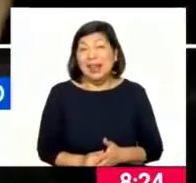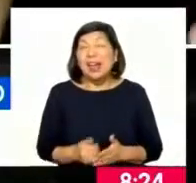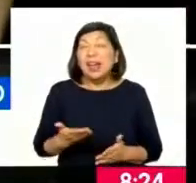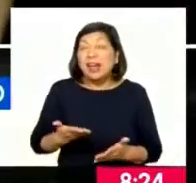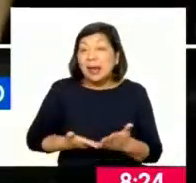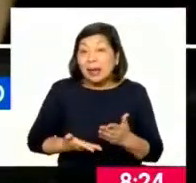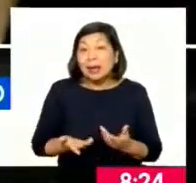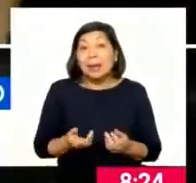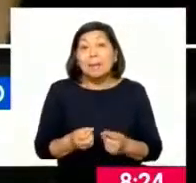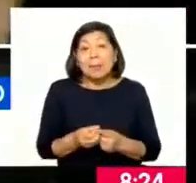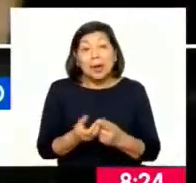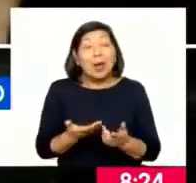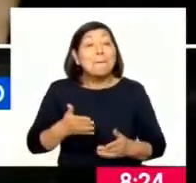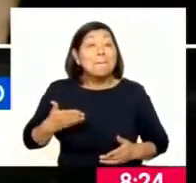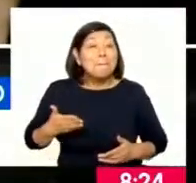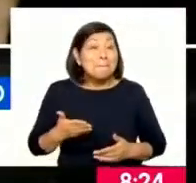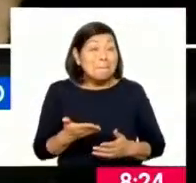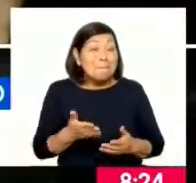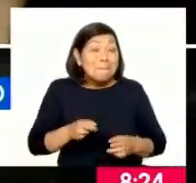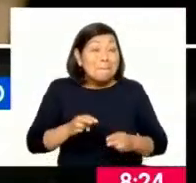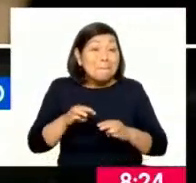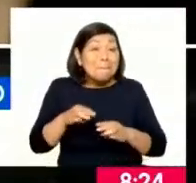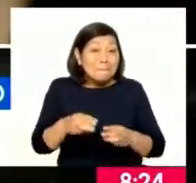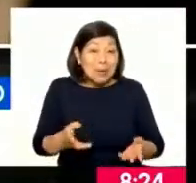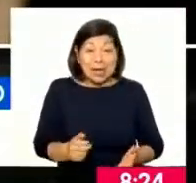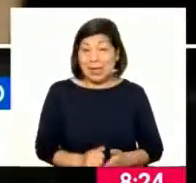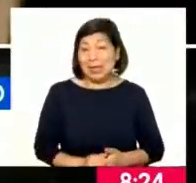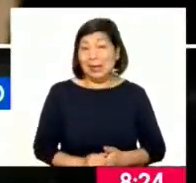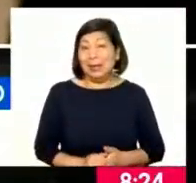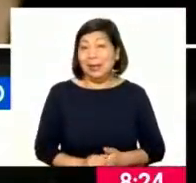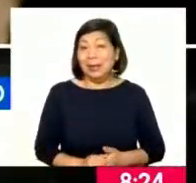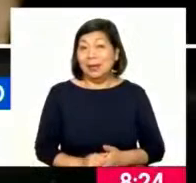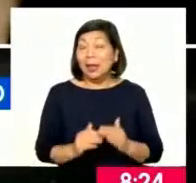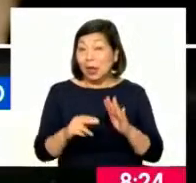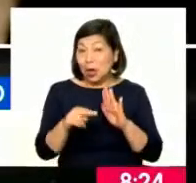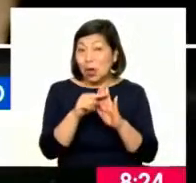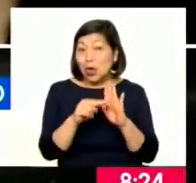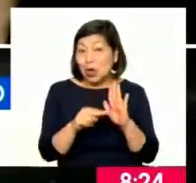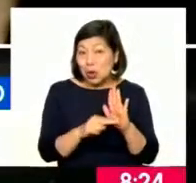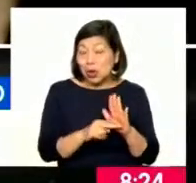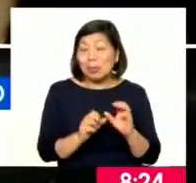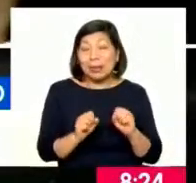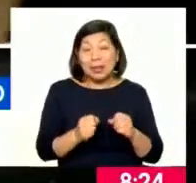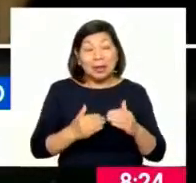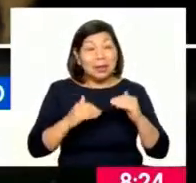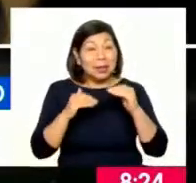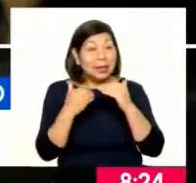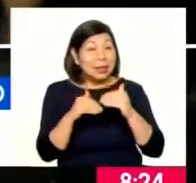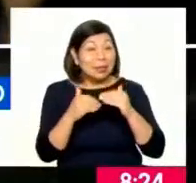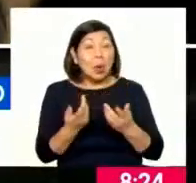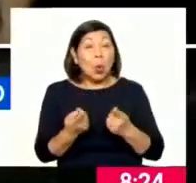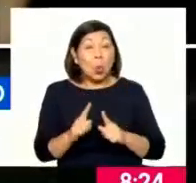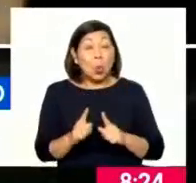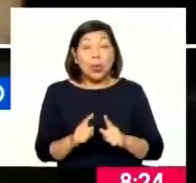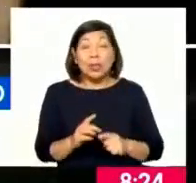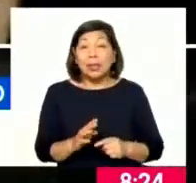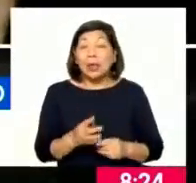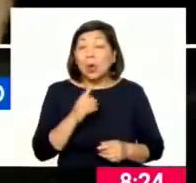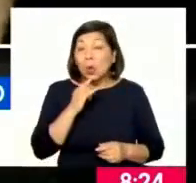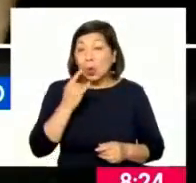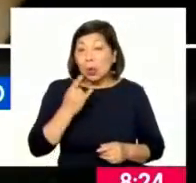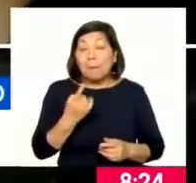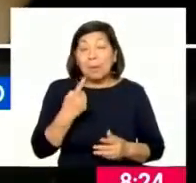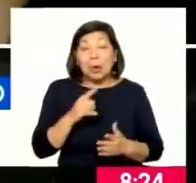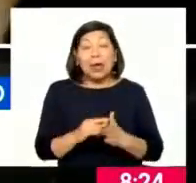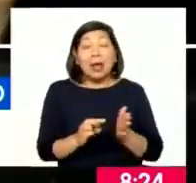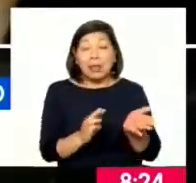toda la actividad realizada en torno al mar. Entonces, nuestro marco normativo tiene esta limitación en cuanto a la declaratoria de emergencia ambiental. Por